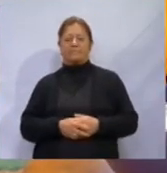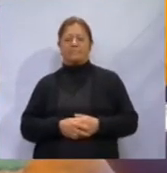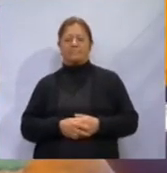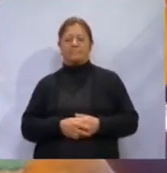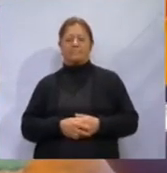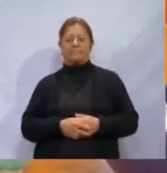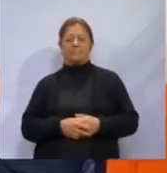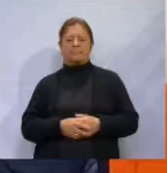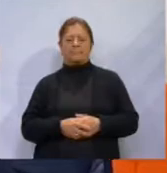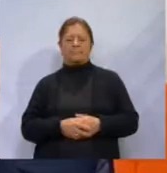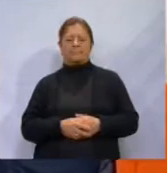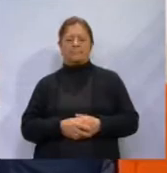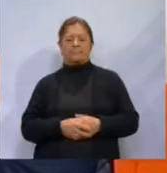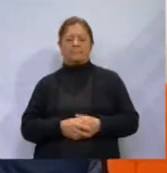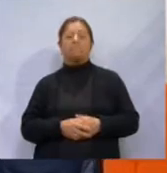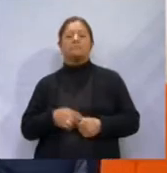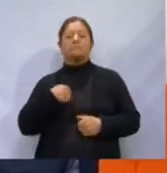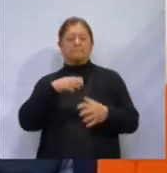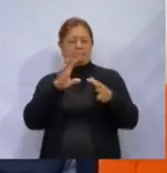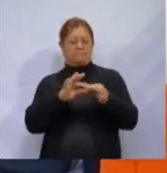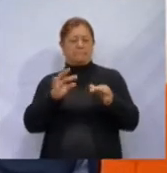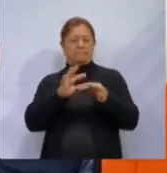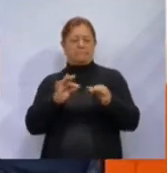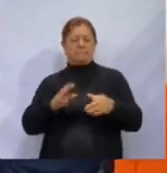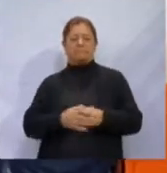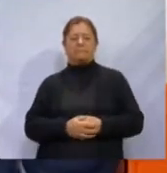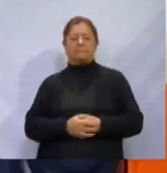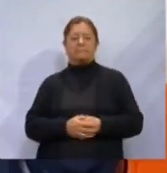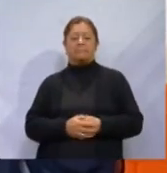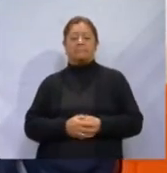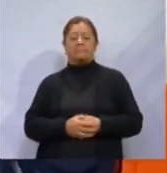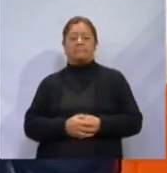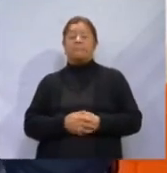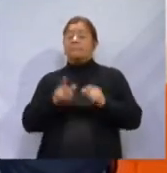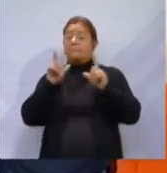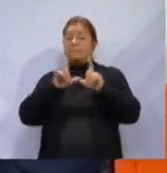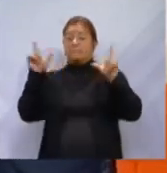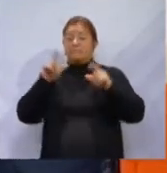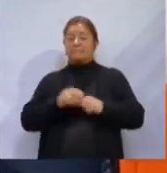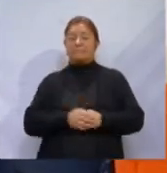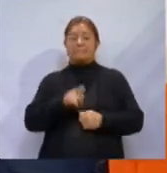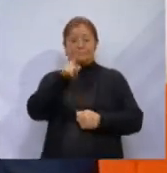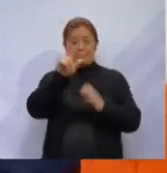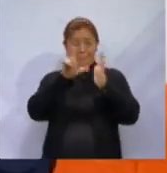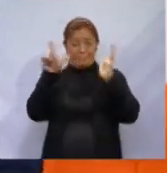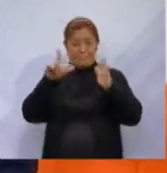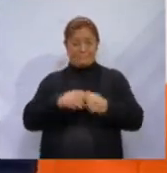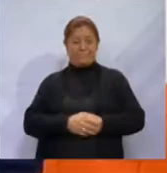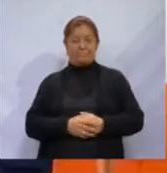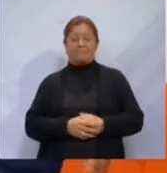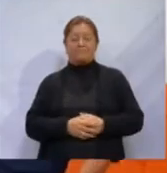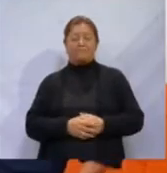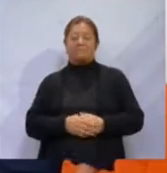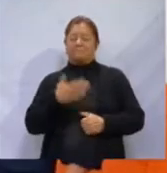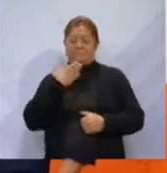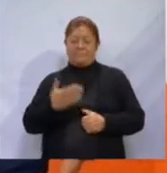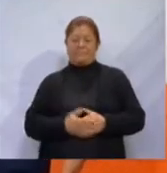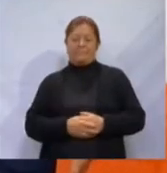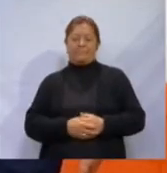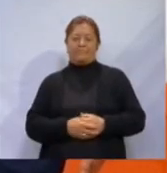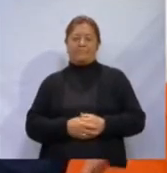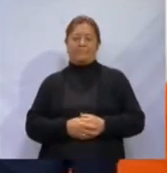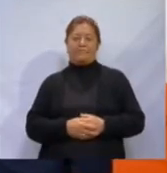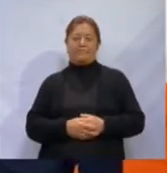Bien, te voy a explicar paso a paso. ¿Estás lista? Sí. ¿Ustedes están listos? Bien, vamos a